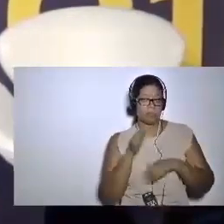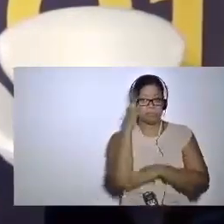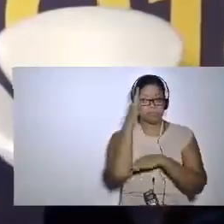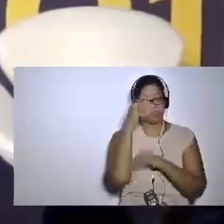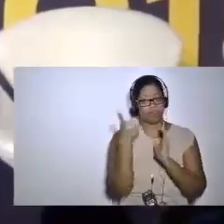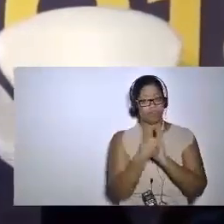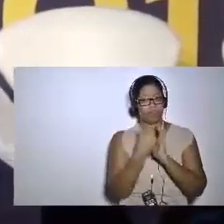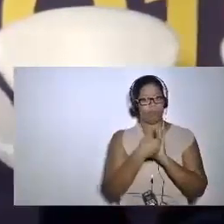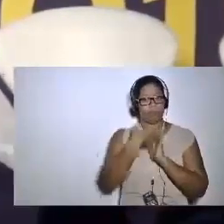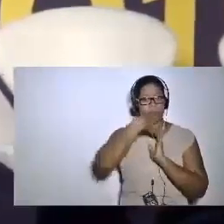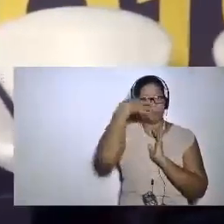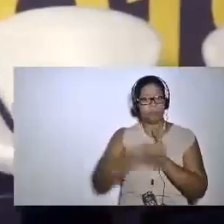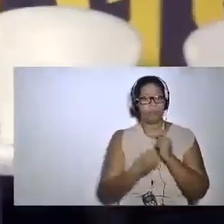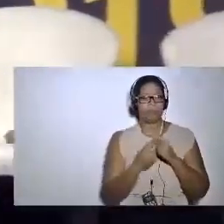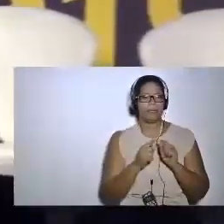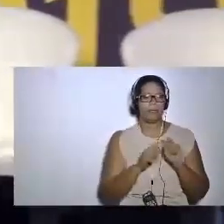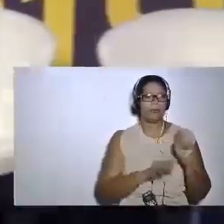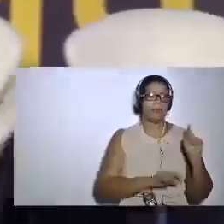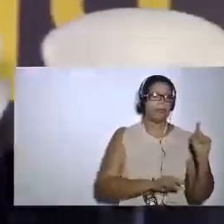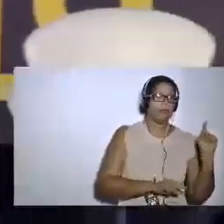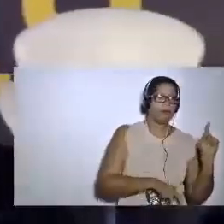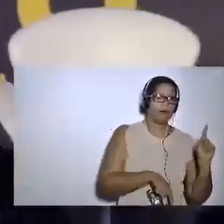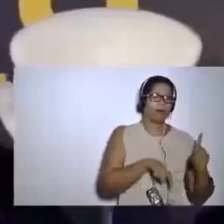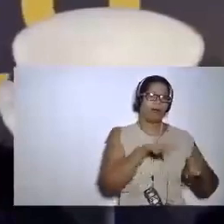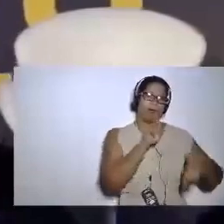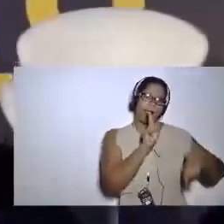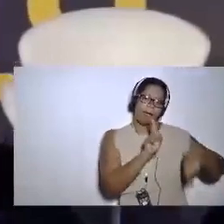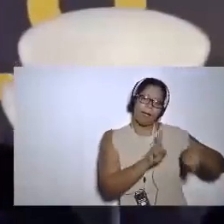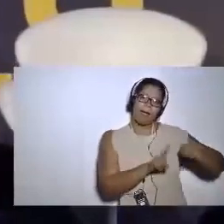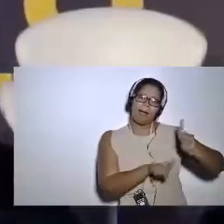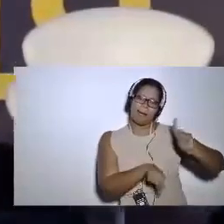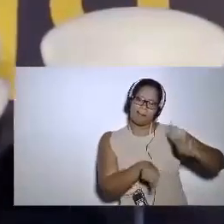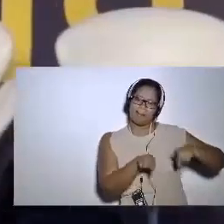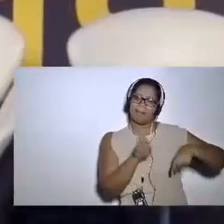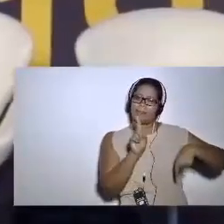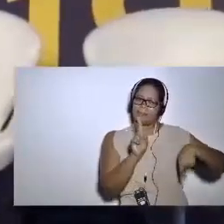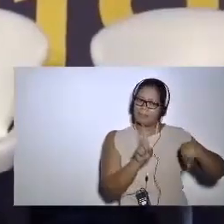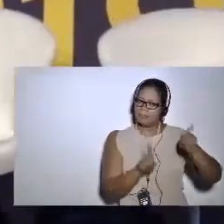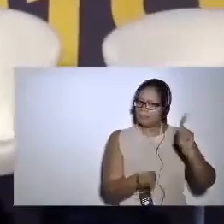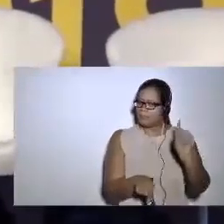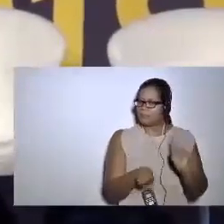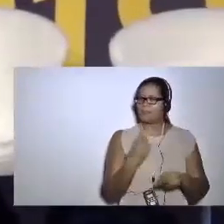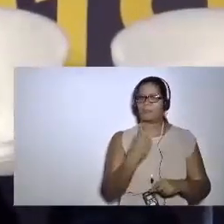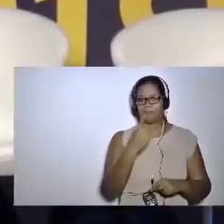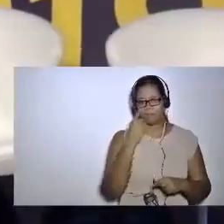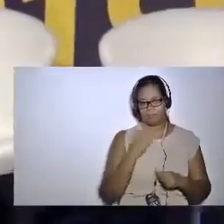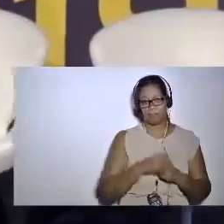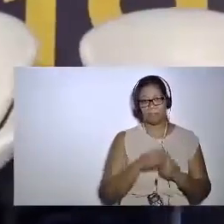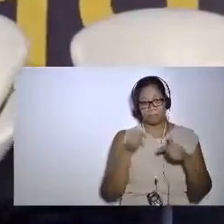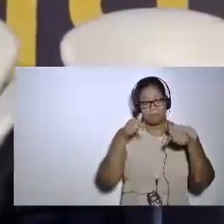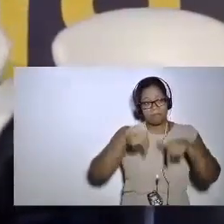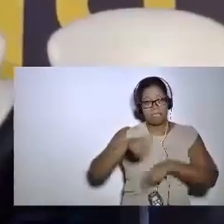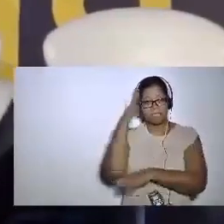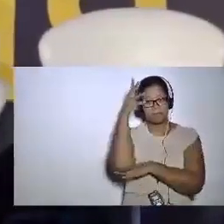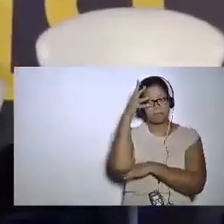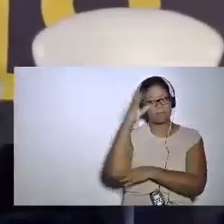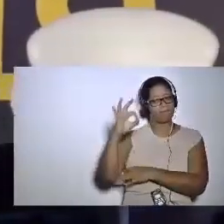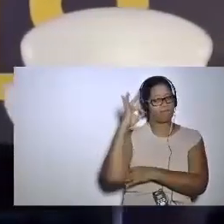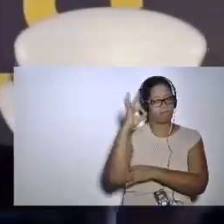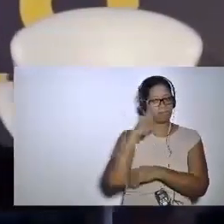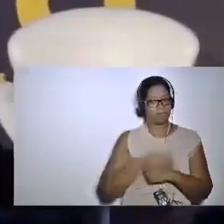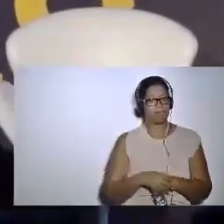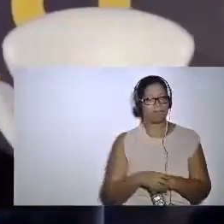evidencia, bueno, en lo cual, ¿cómo lo llaman? Hechos que ya están comprobados.